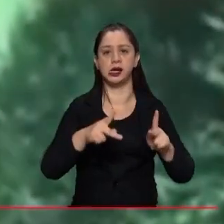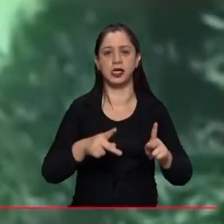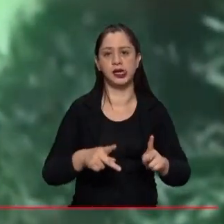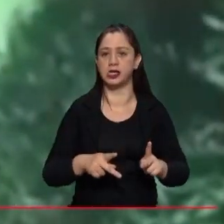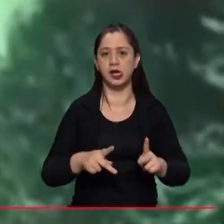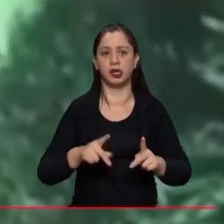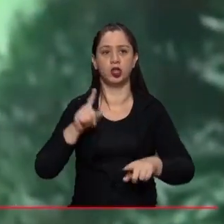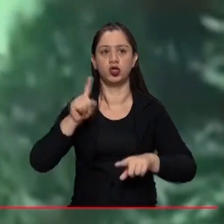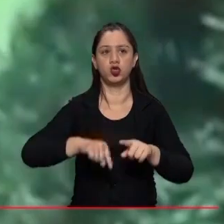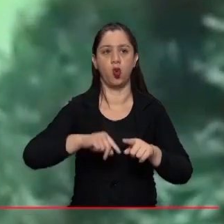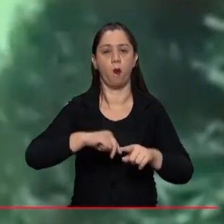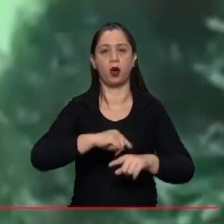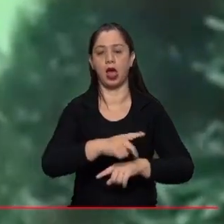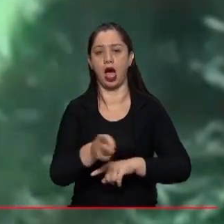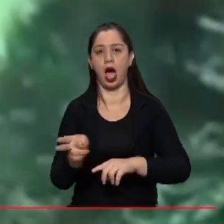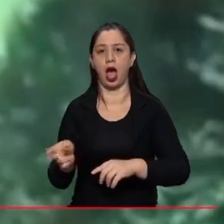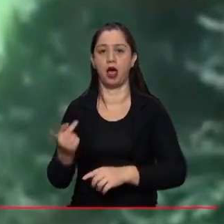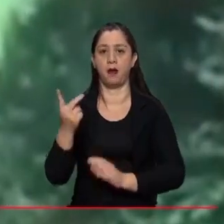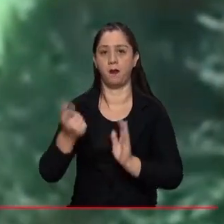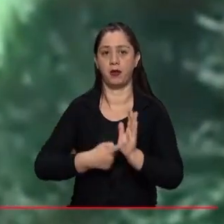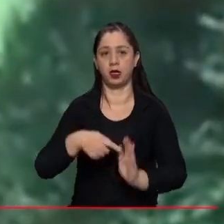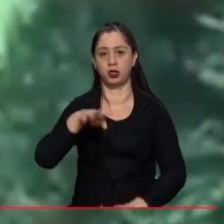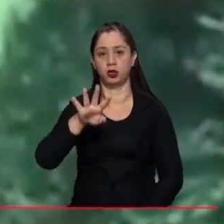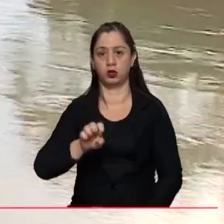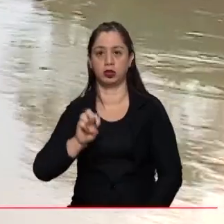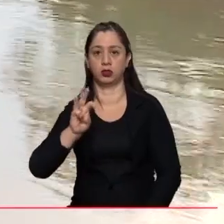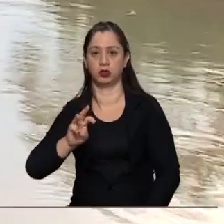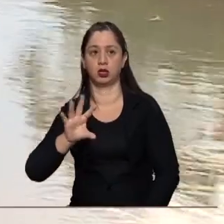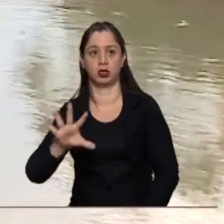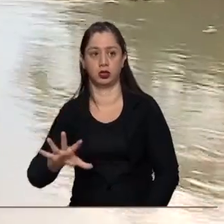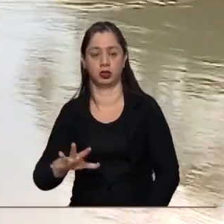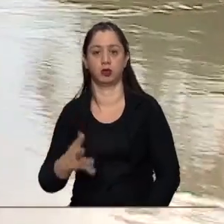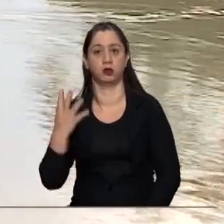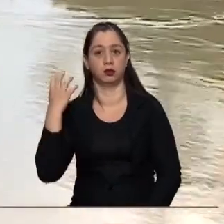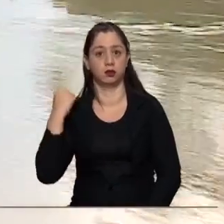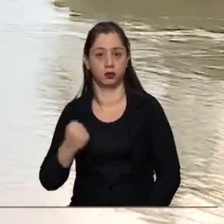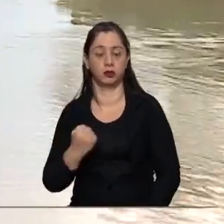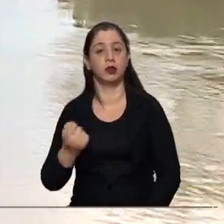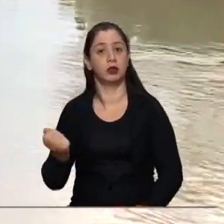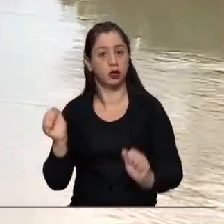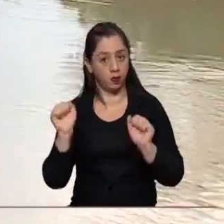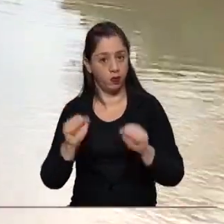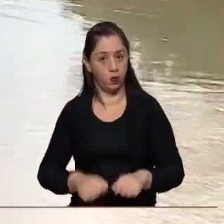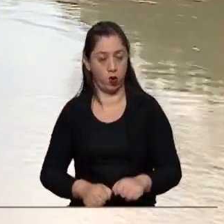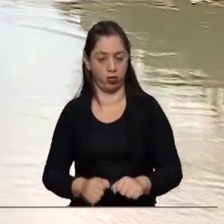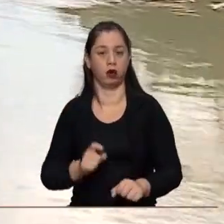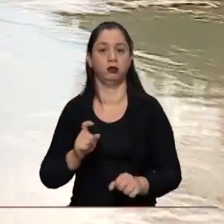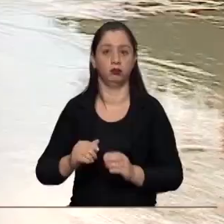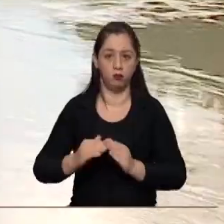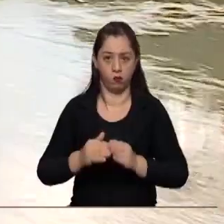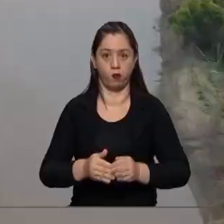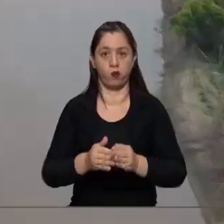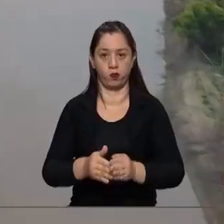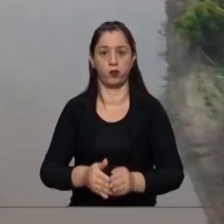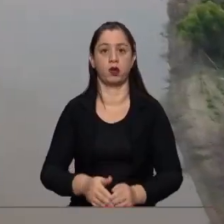capacidad de girar como lo hacía en 1935. Quienes deseen hacer parte de los recorridos deben